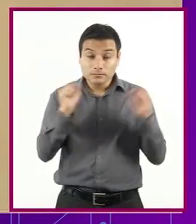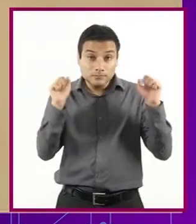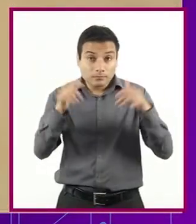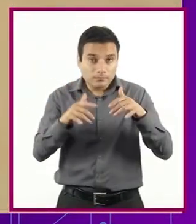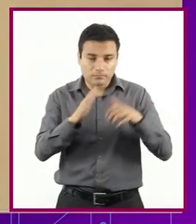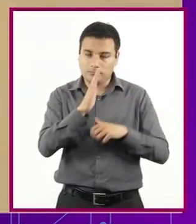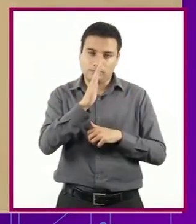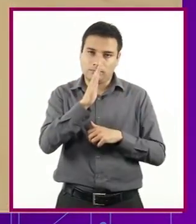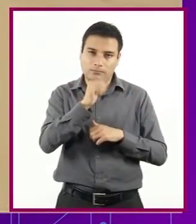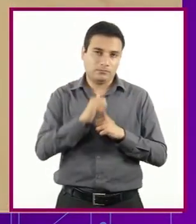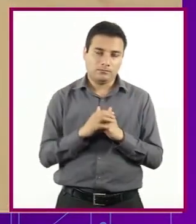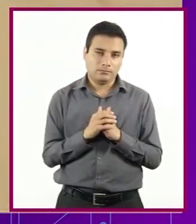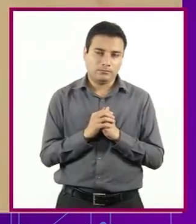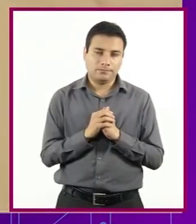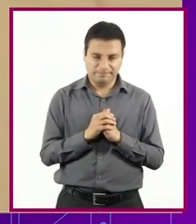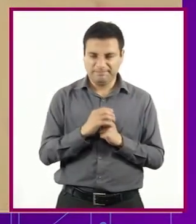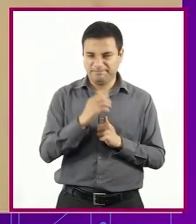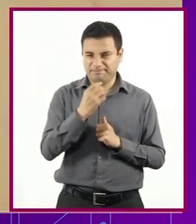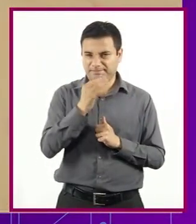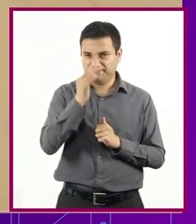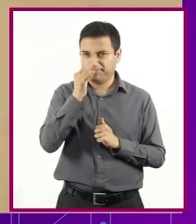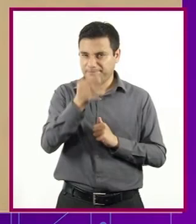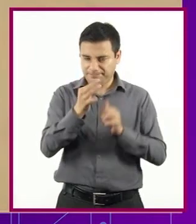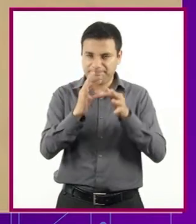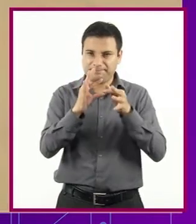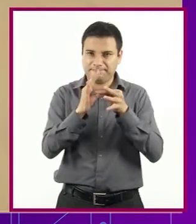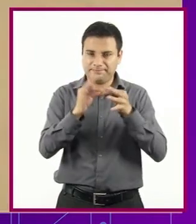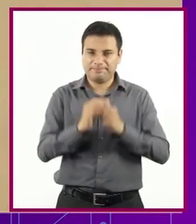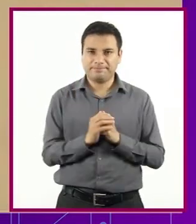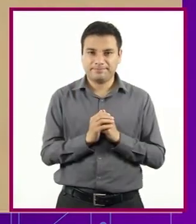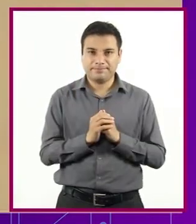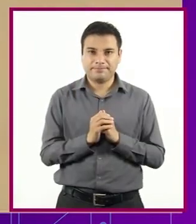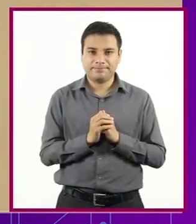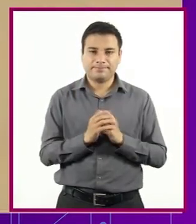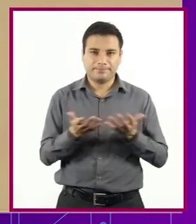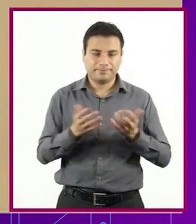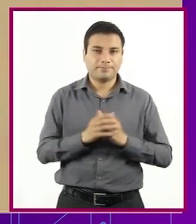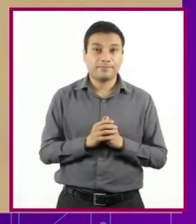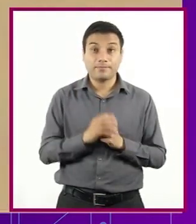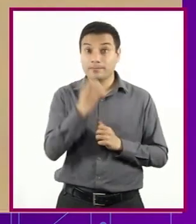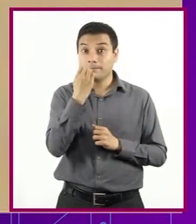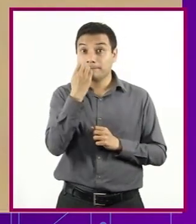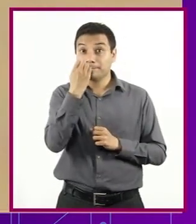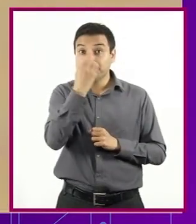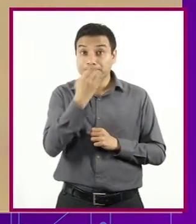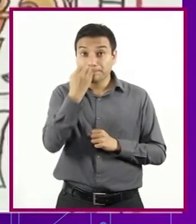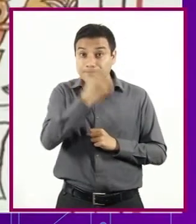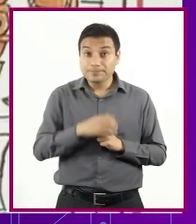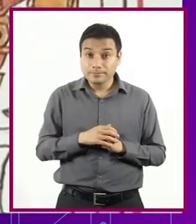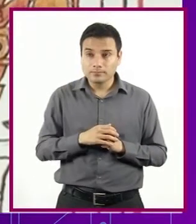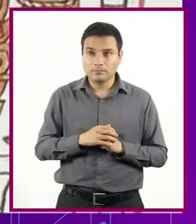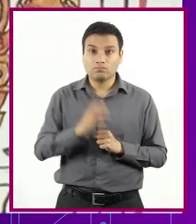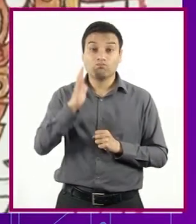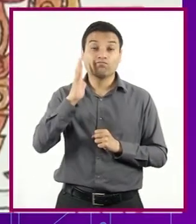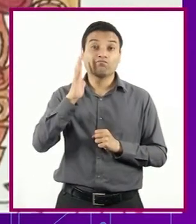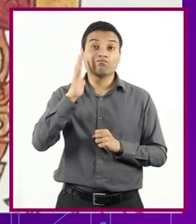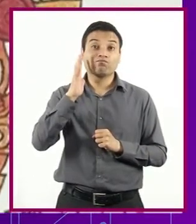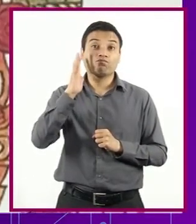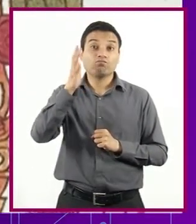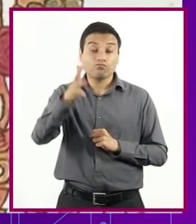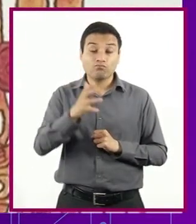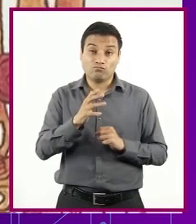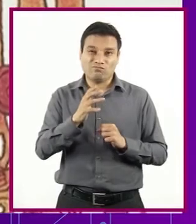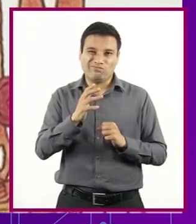formal, es importante destacar el rigor con el que eran formados quienes serían los gobernantes de este imperio que llegó a dominar